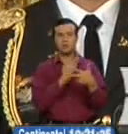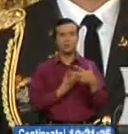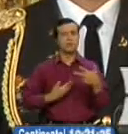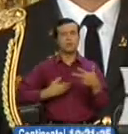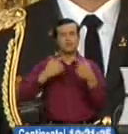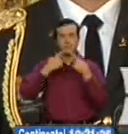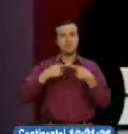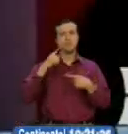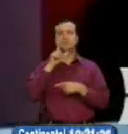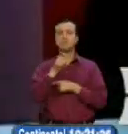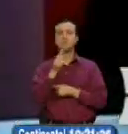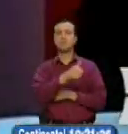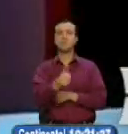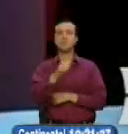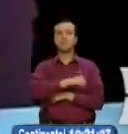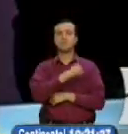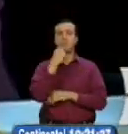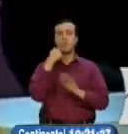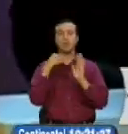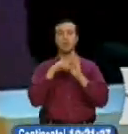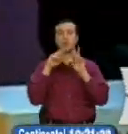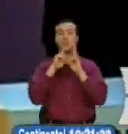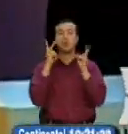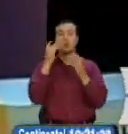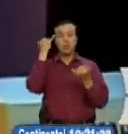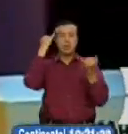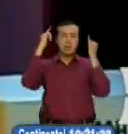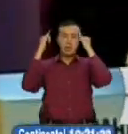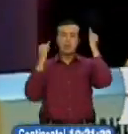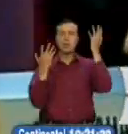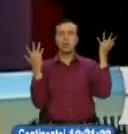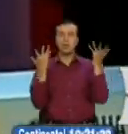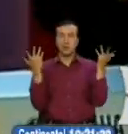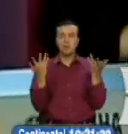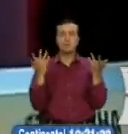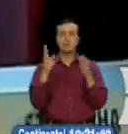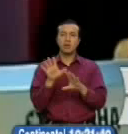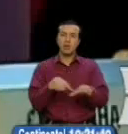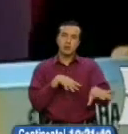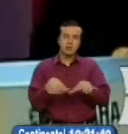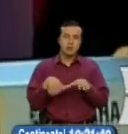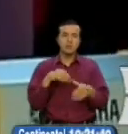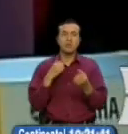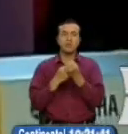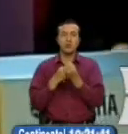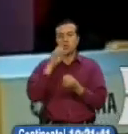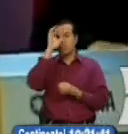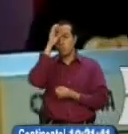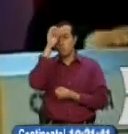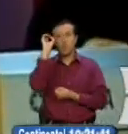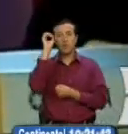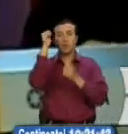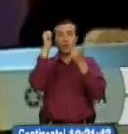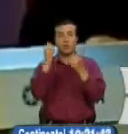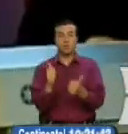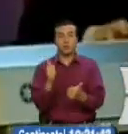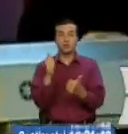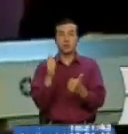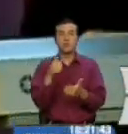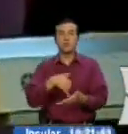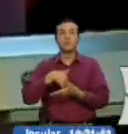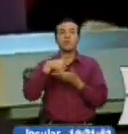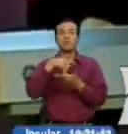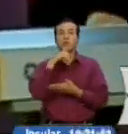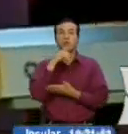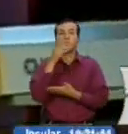conocer los ganadores. Así, por ejemplo, en la categoría de creaciones, realizaciones o actividades a favor de la cultura o las artes, el premio fue